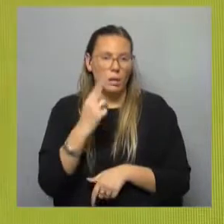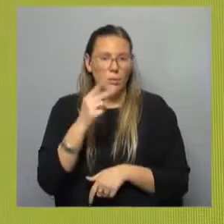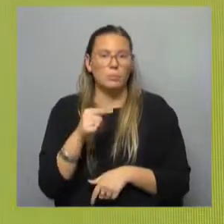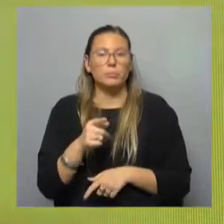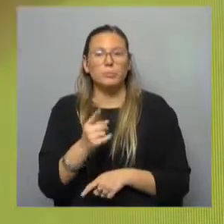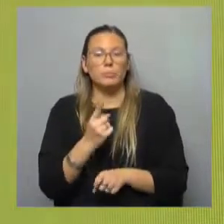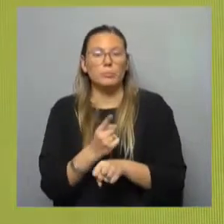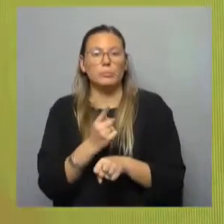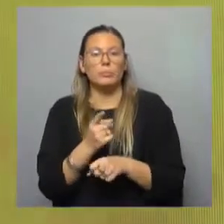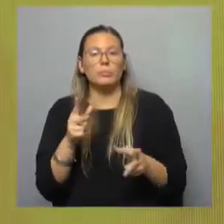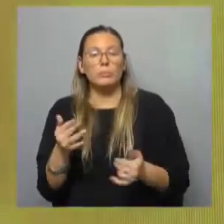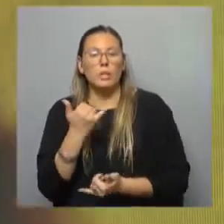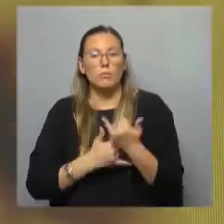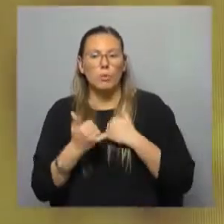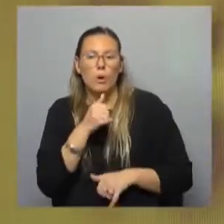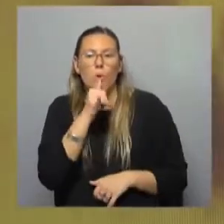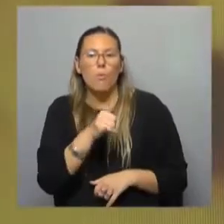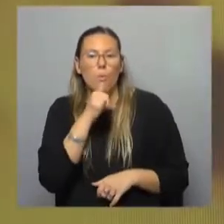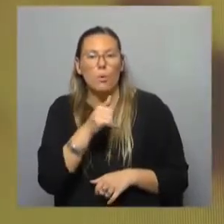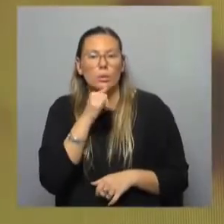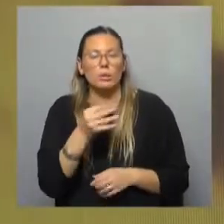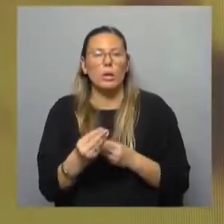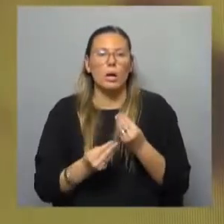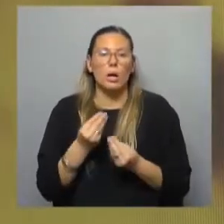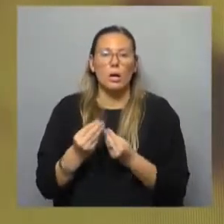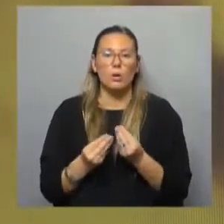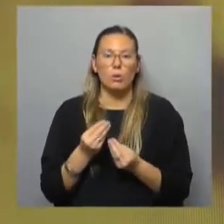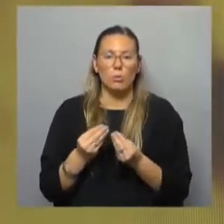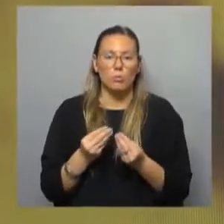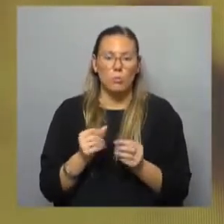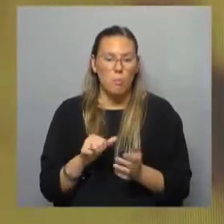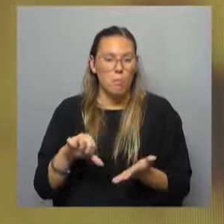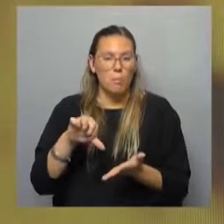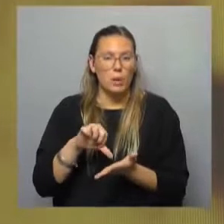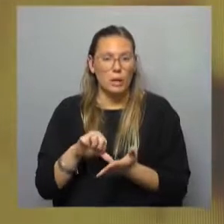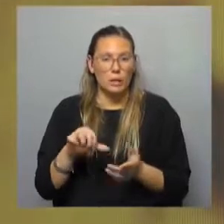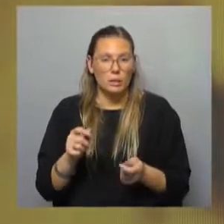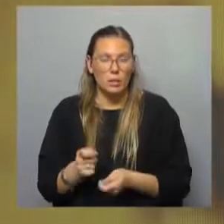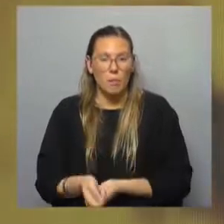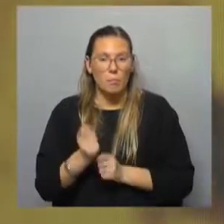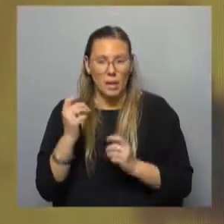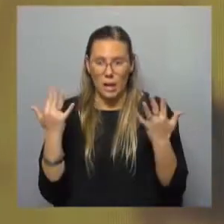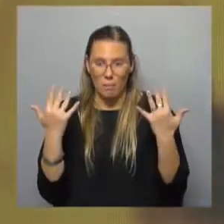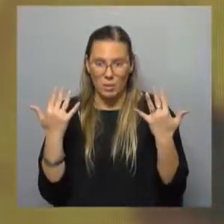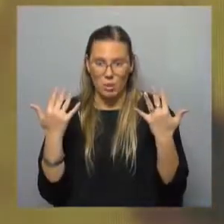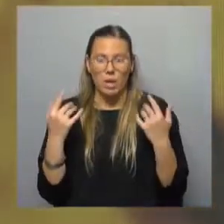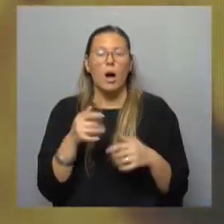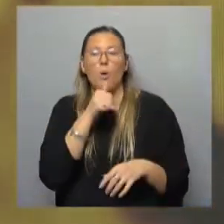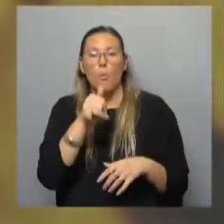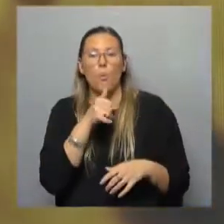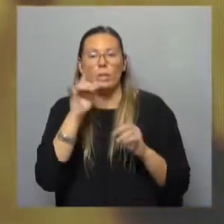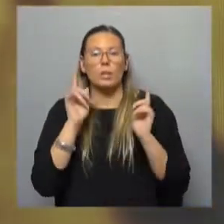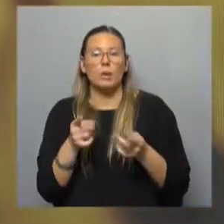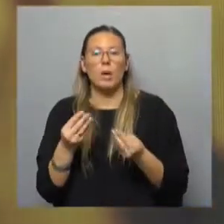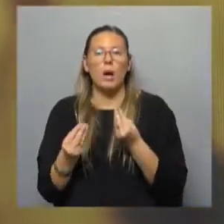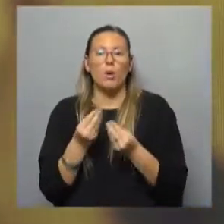del informe Omar nos cuenta justamente bueno, en qué lugares del país se realiza la pesca artesanal, nos cuenta también cómo